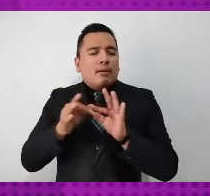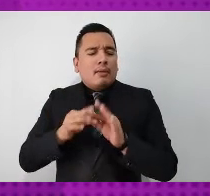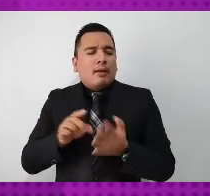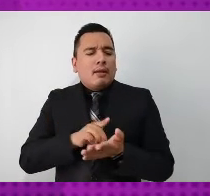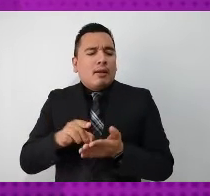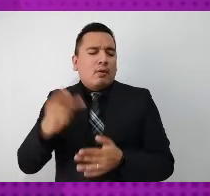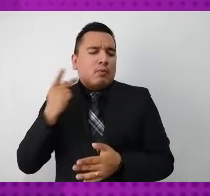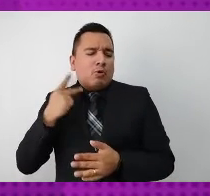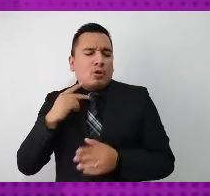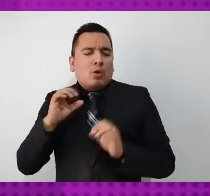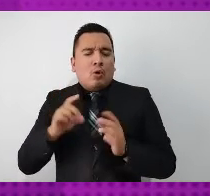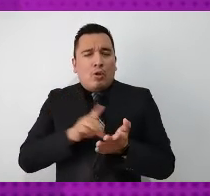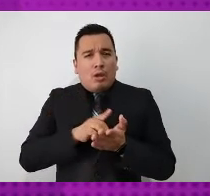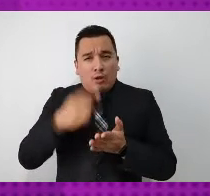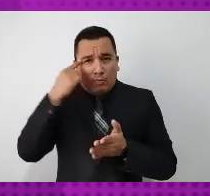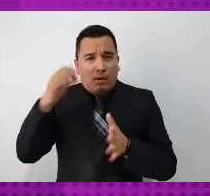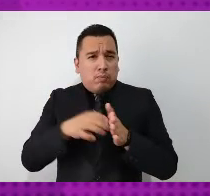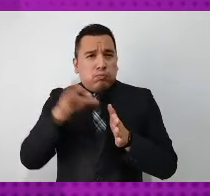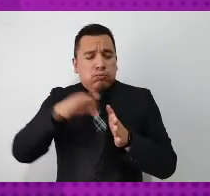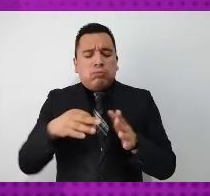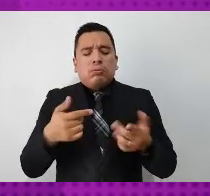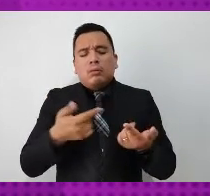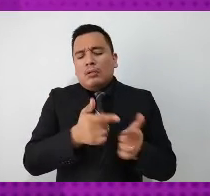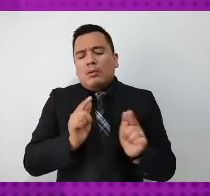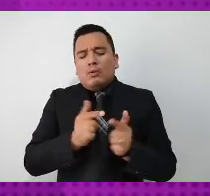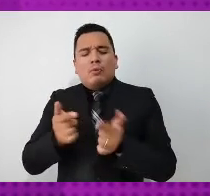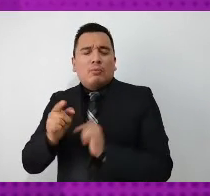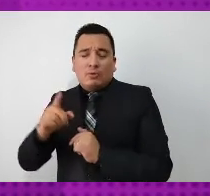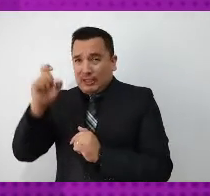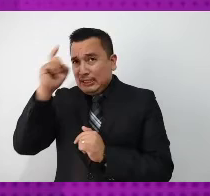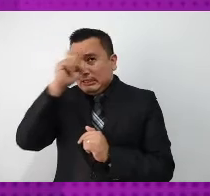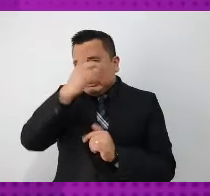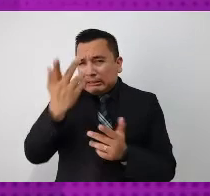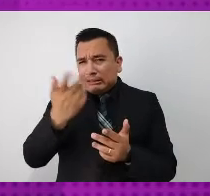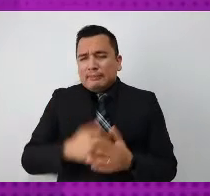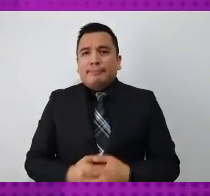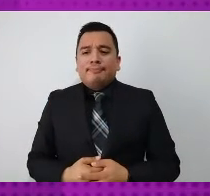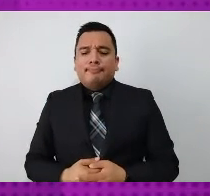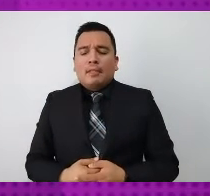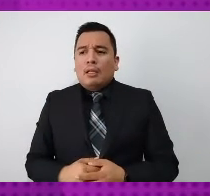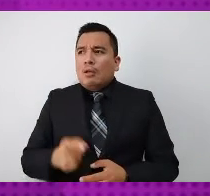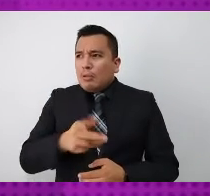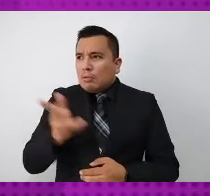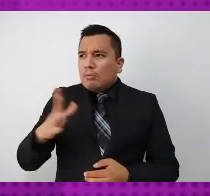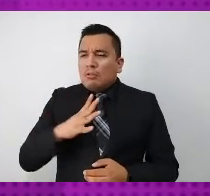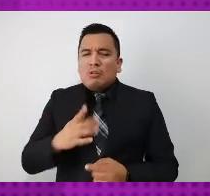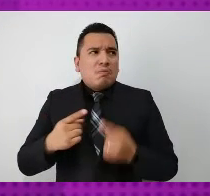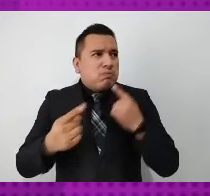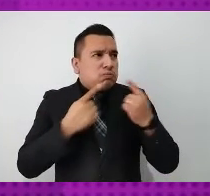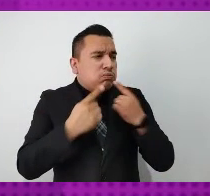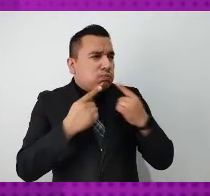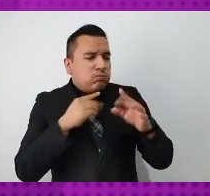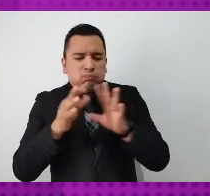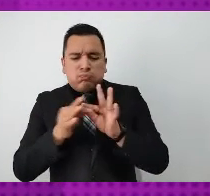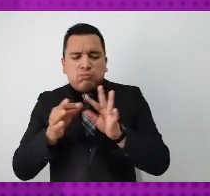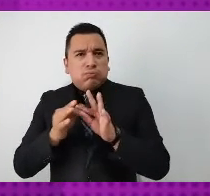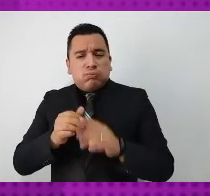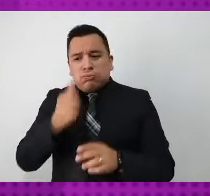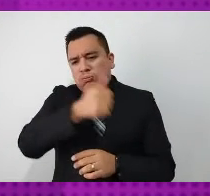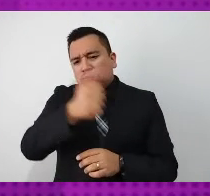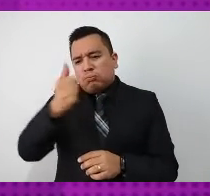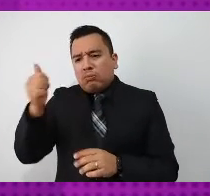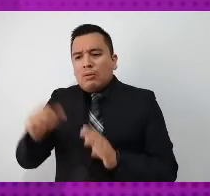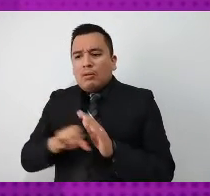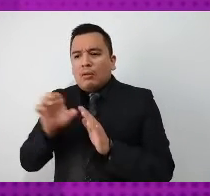vulnerabilidad cada uno de ustedes estuvieron en una mesa como expertos la licenciada calderón